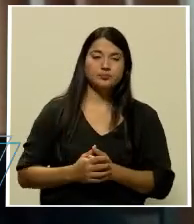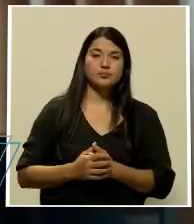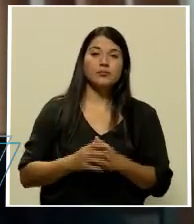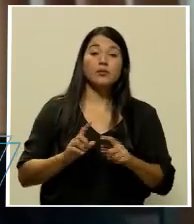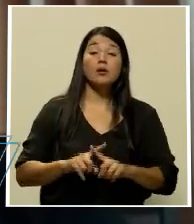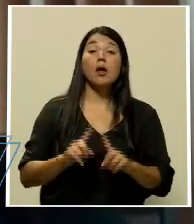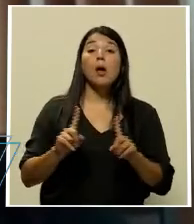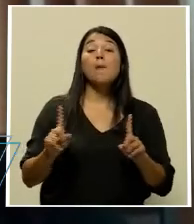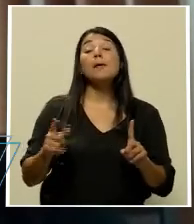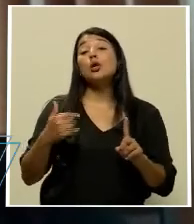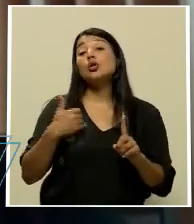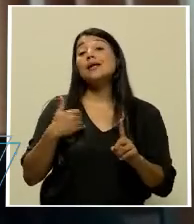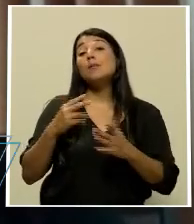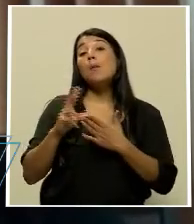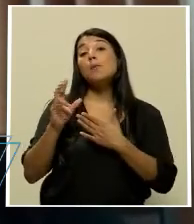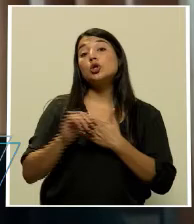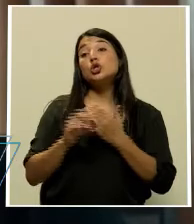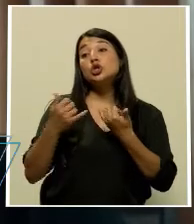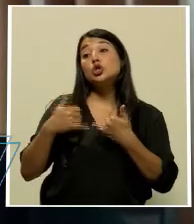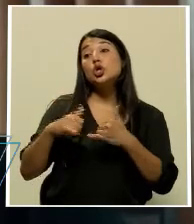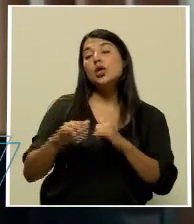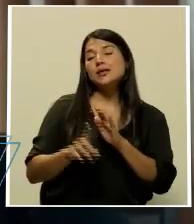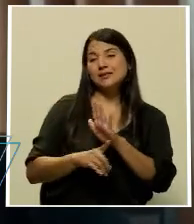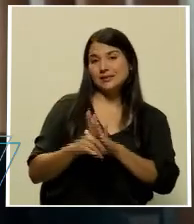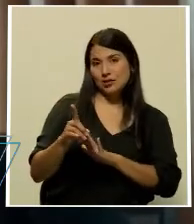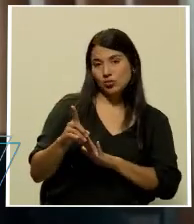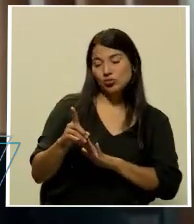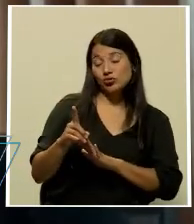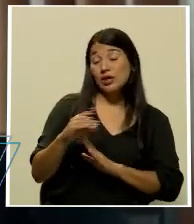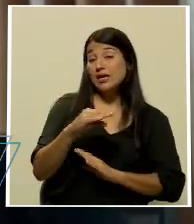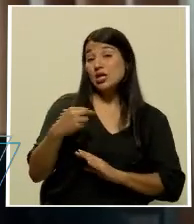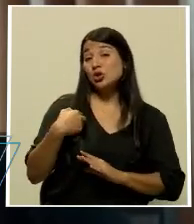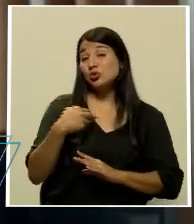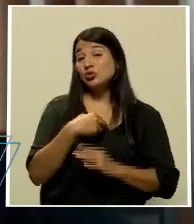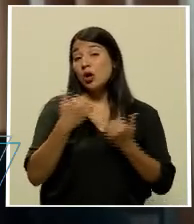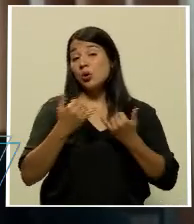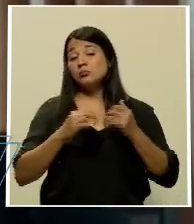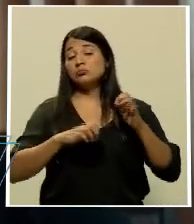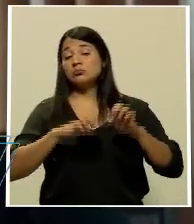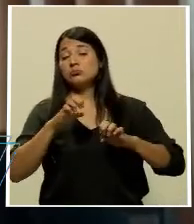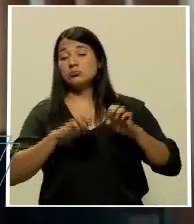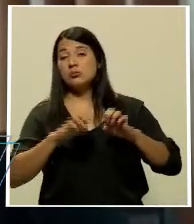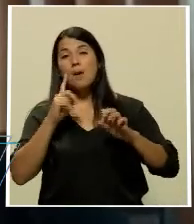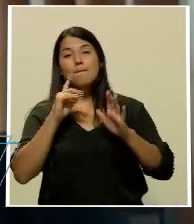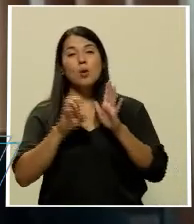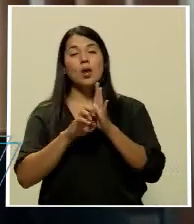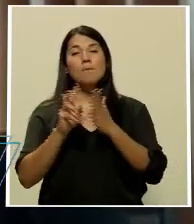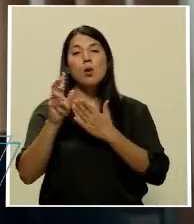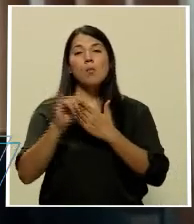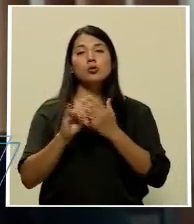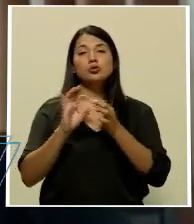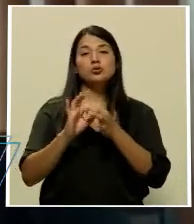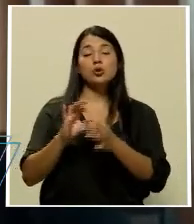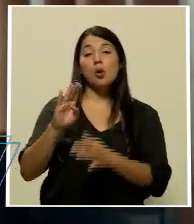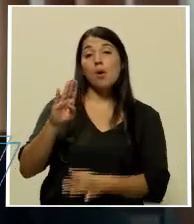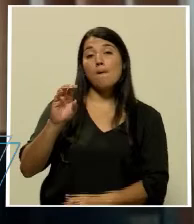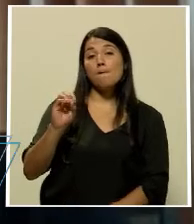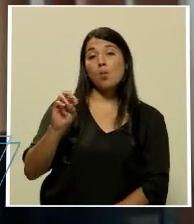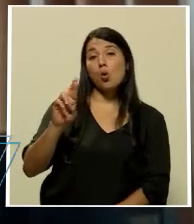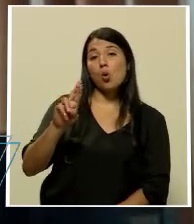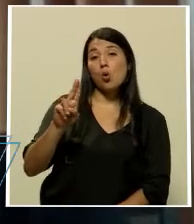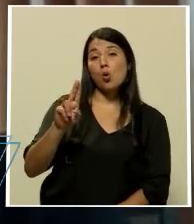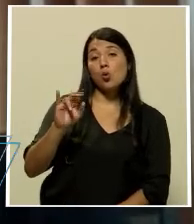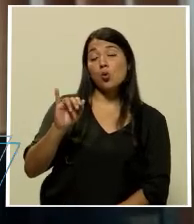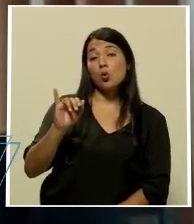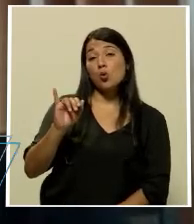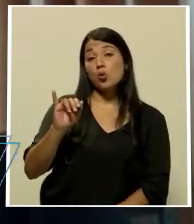obstante, tenemos algunos proyectos en desarrollo, en ejecución, que estamos valorando. Por ejemplo, el proyecto Borinquen, pero esto no